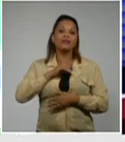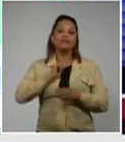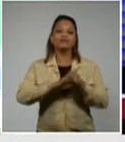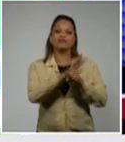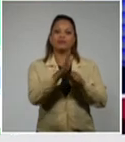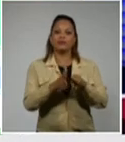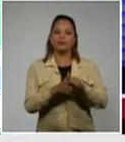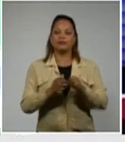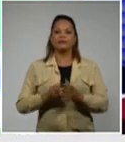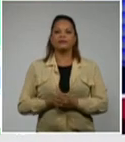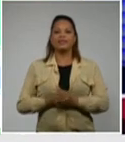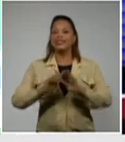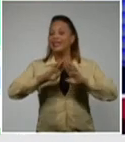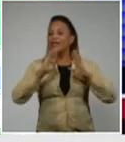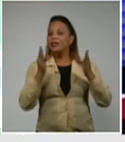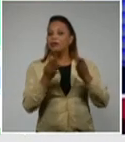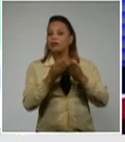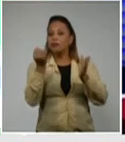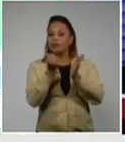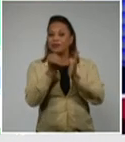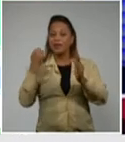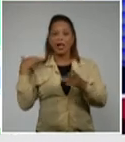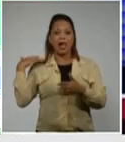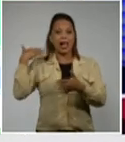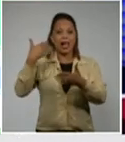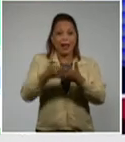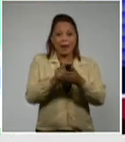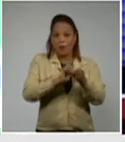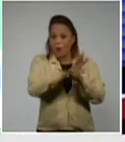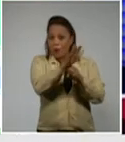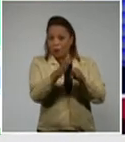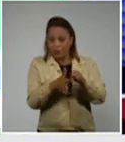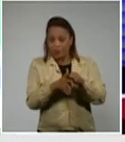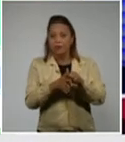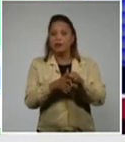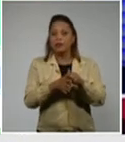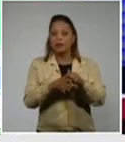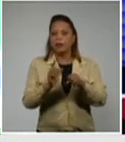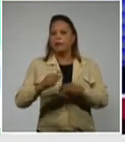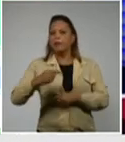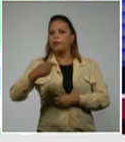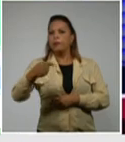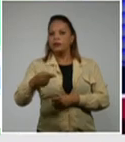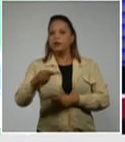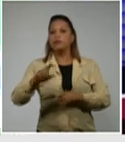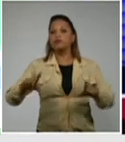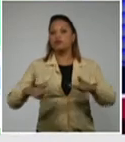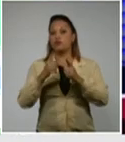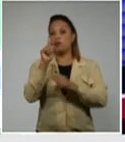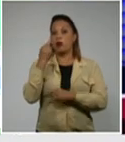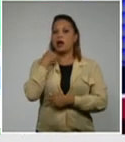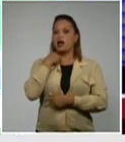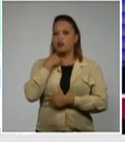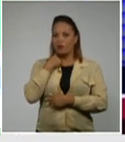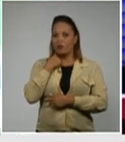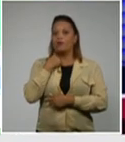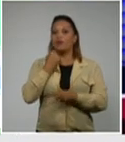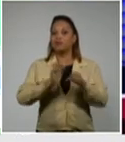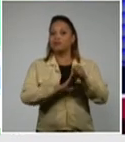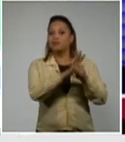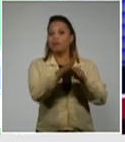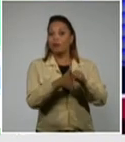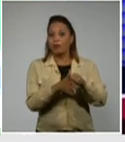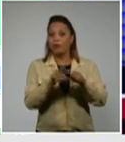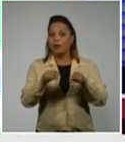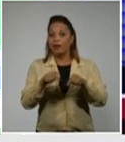los diagnosticados en Cuba desde el principio de la pandemia, que próximamente cumpliremos el año, pues